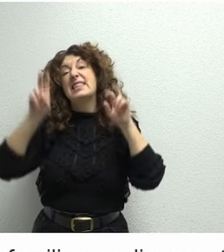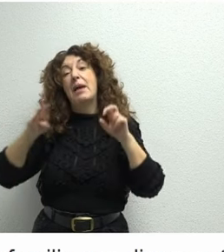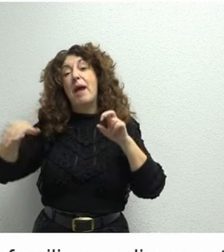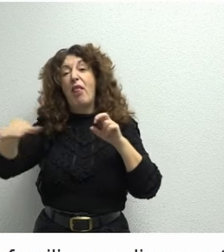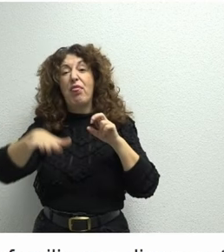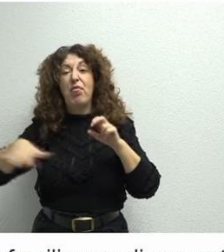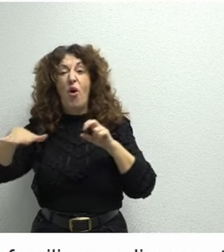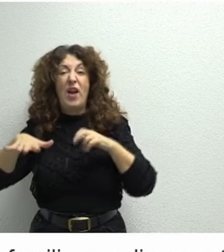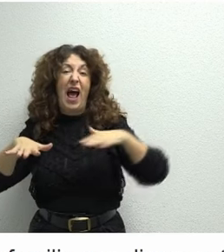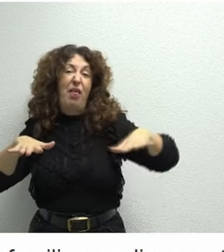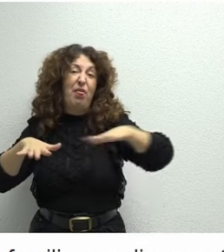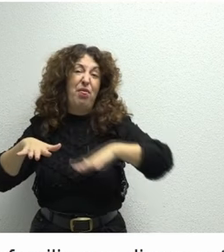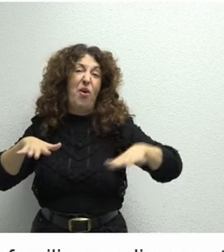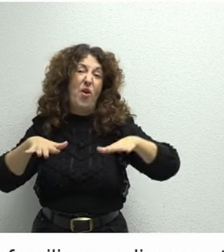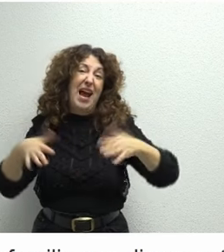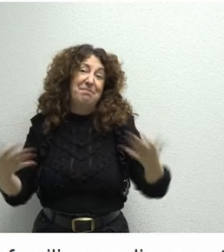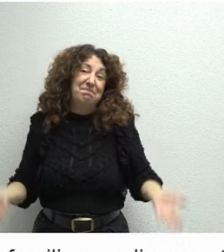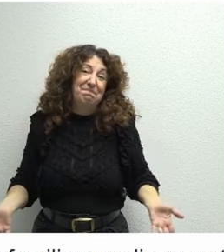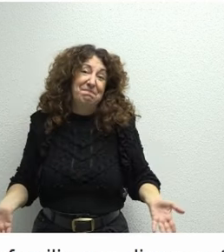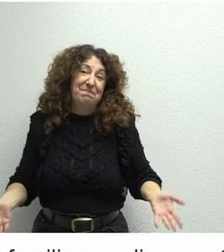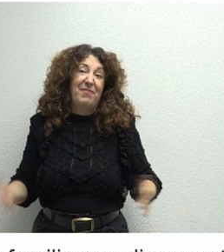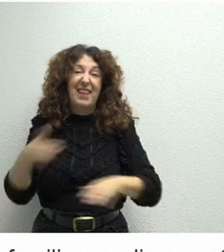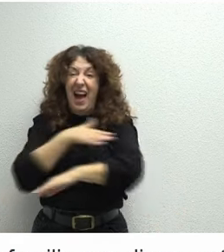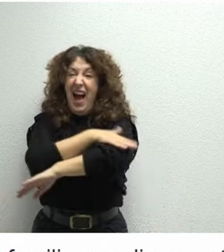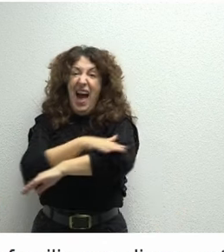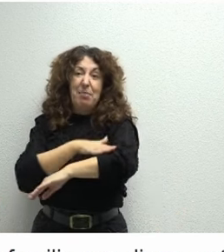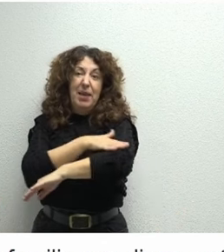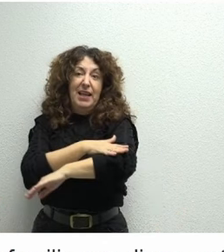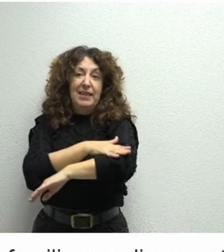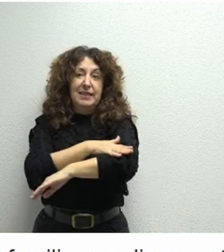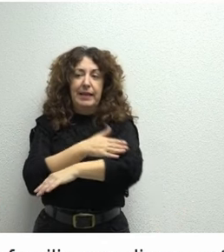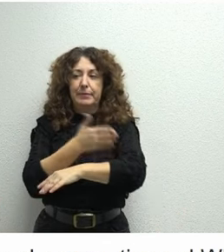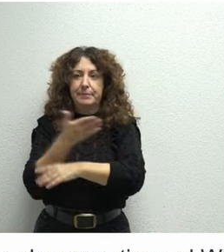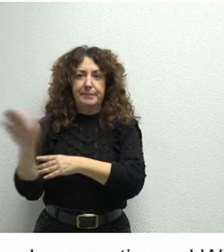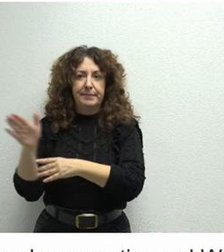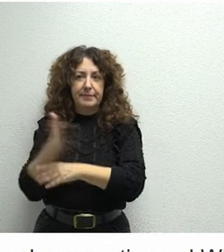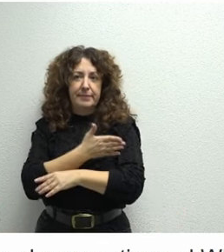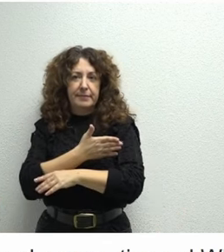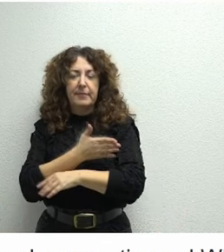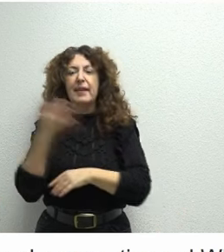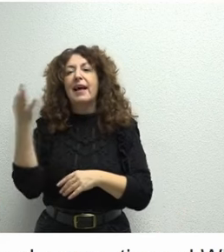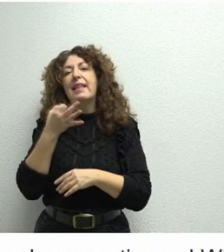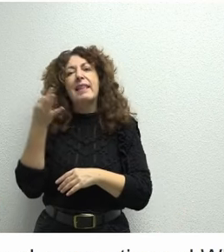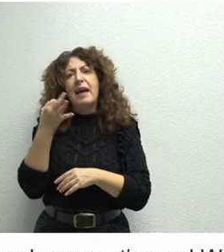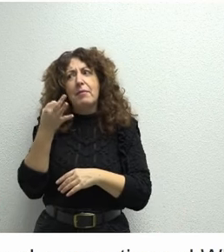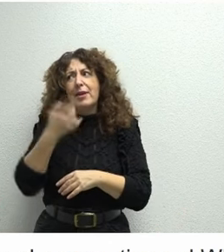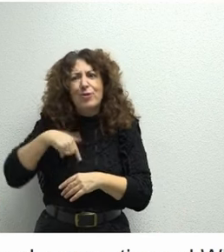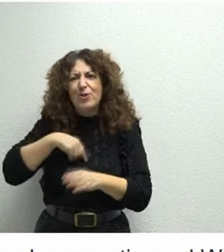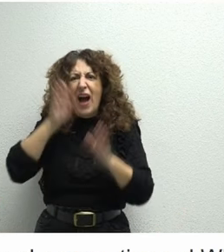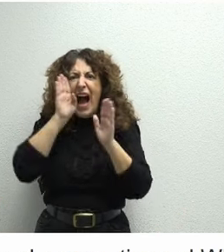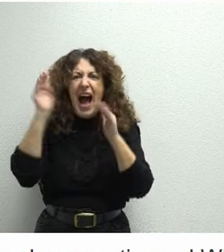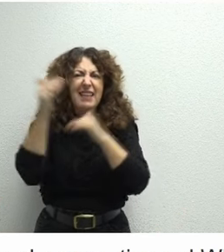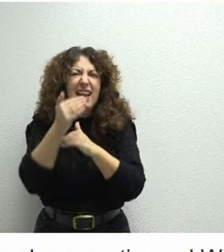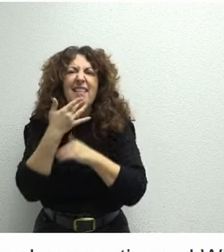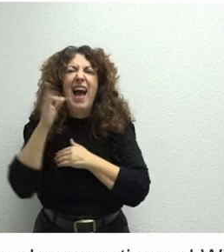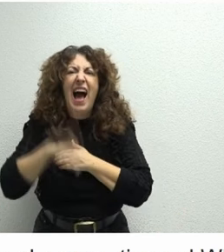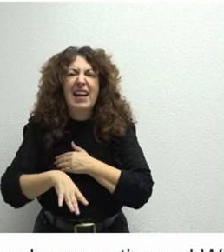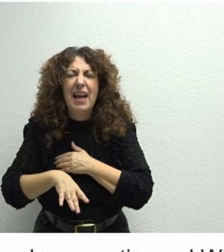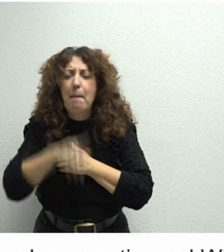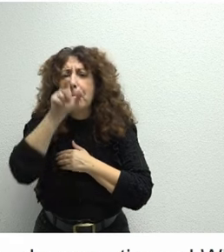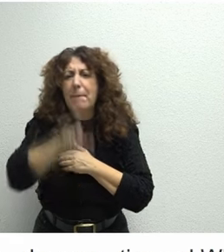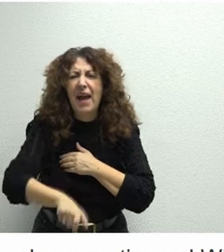defensa administrativa frente a una realidad no que al final dices Oye que lo que tenemos que atender es personas y que las estructuras